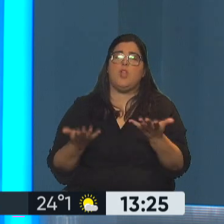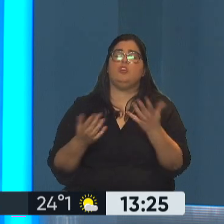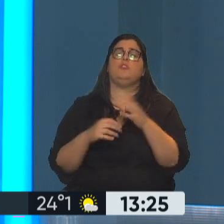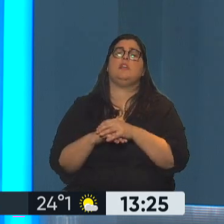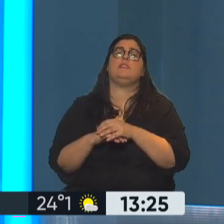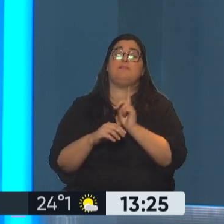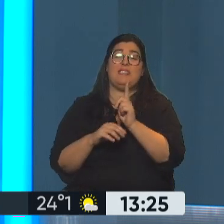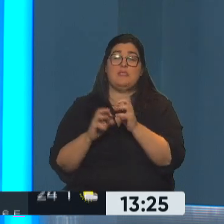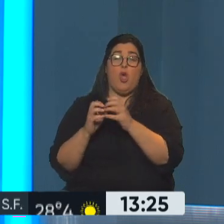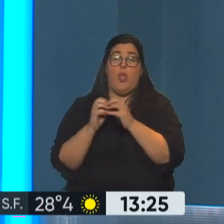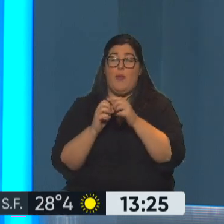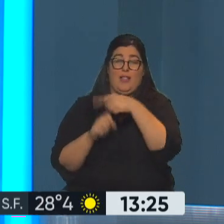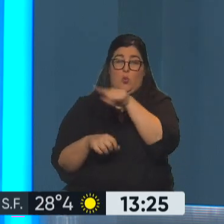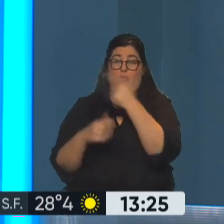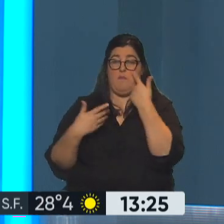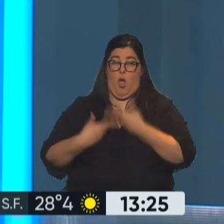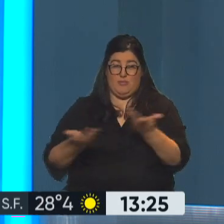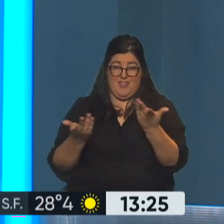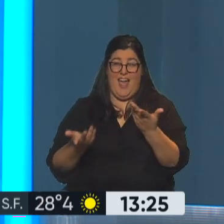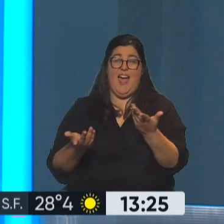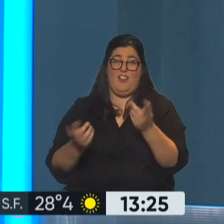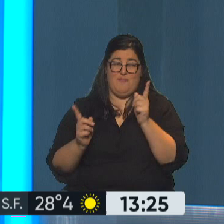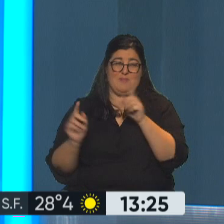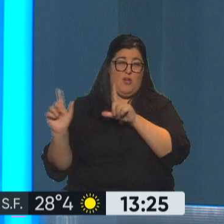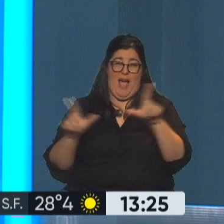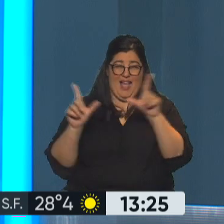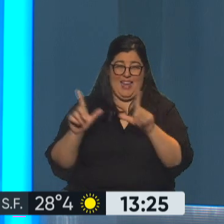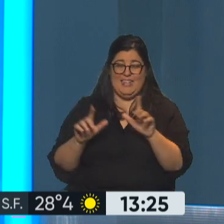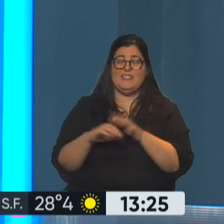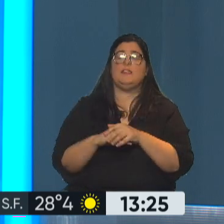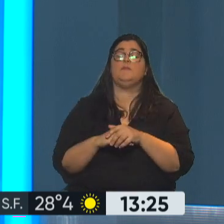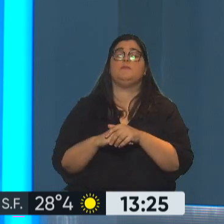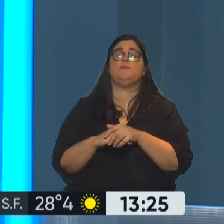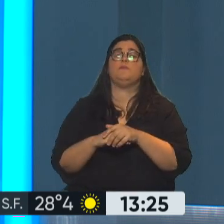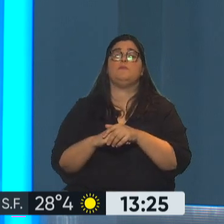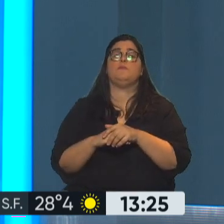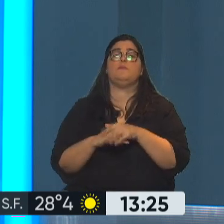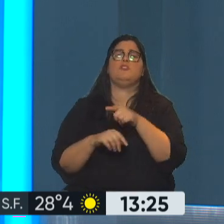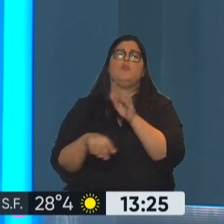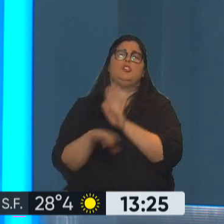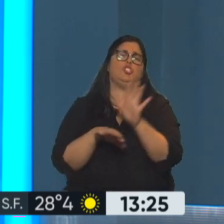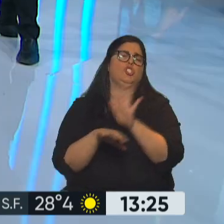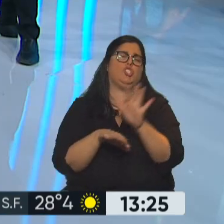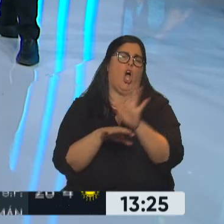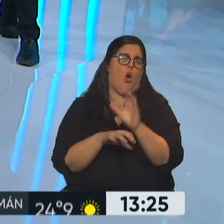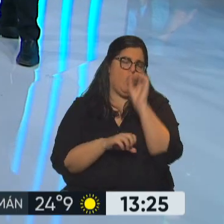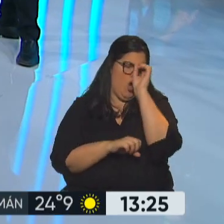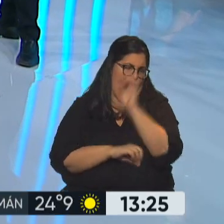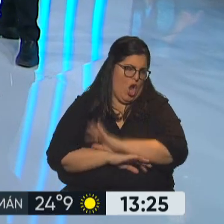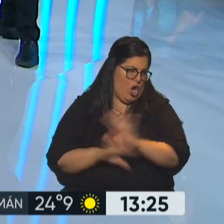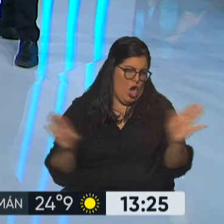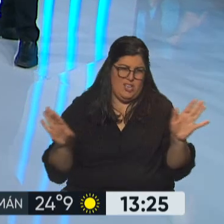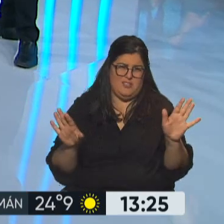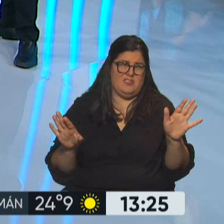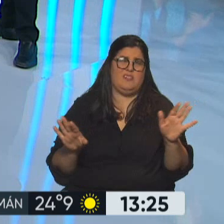ese debate que ustedes mostraron ahí, las principales imágenes, fue un show de horrores, ¿no? Entonces, de